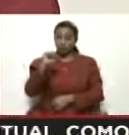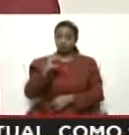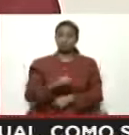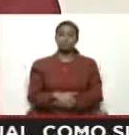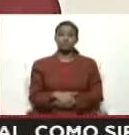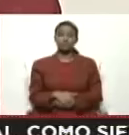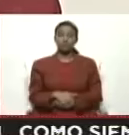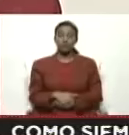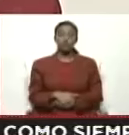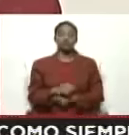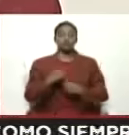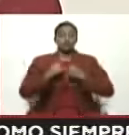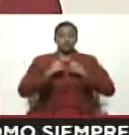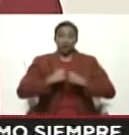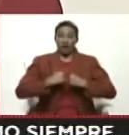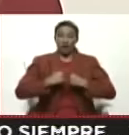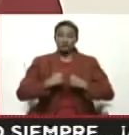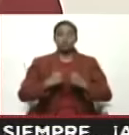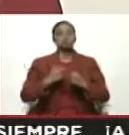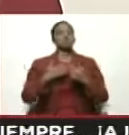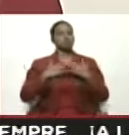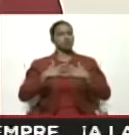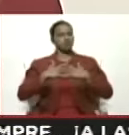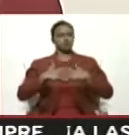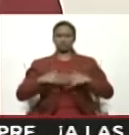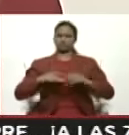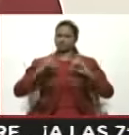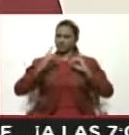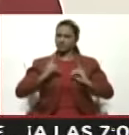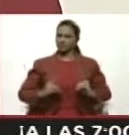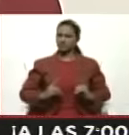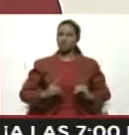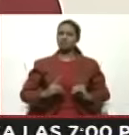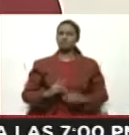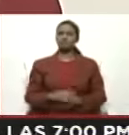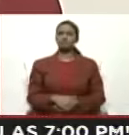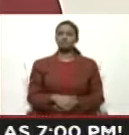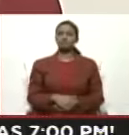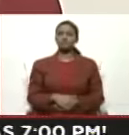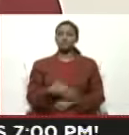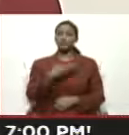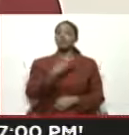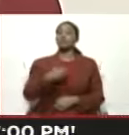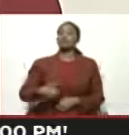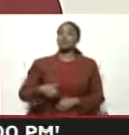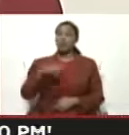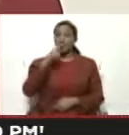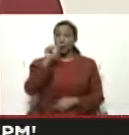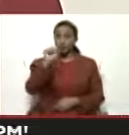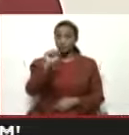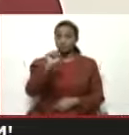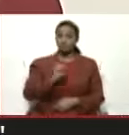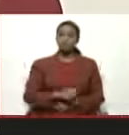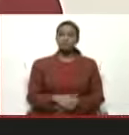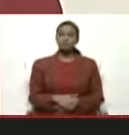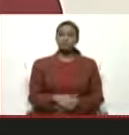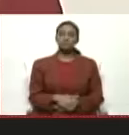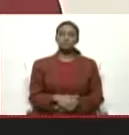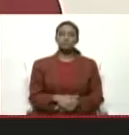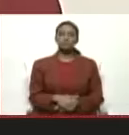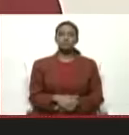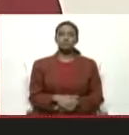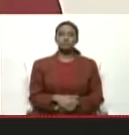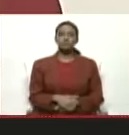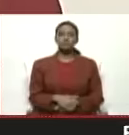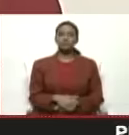En los peores momentos, con dignidad. Es un presidente que de